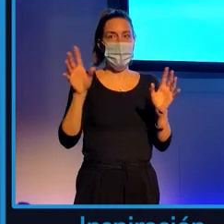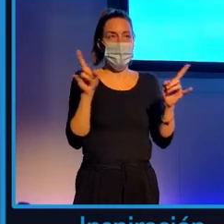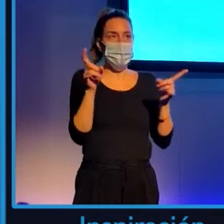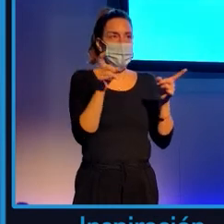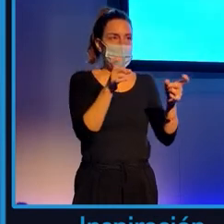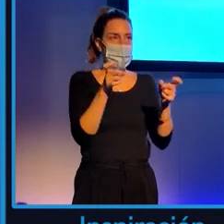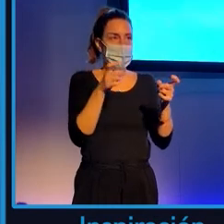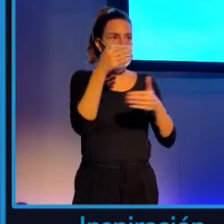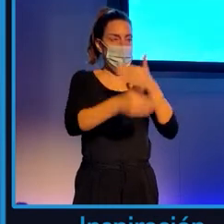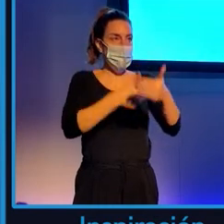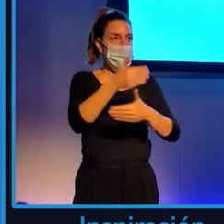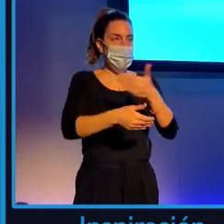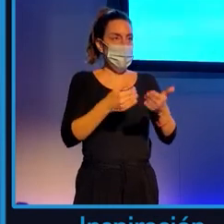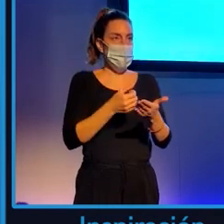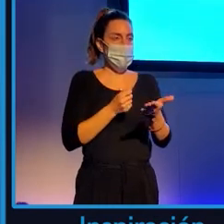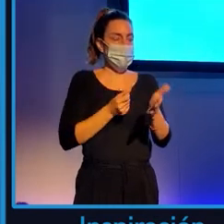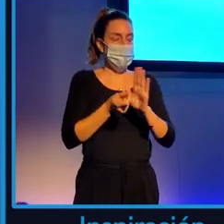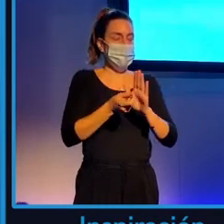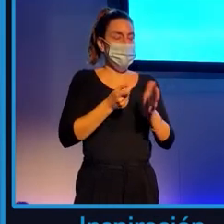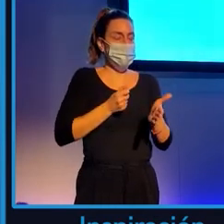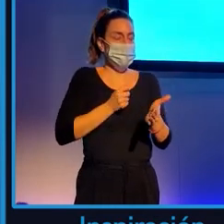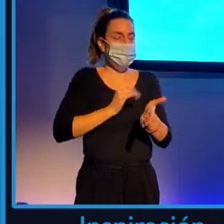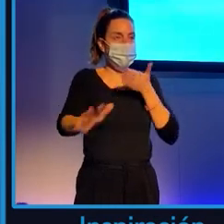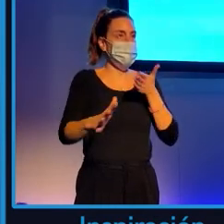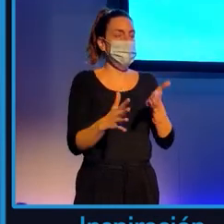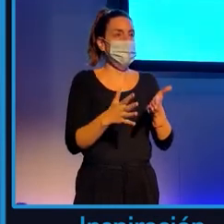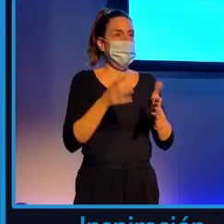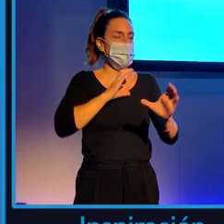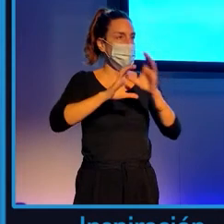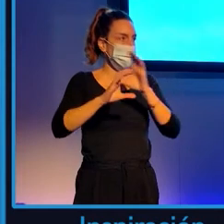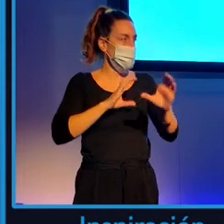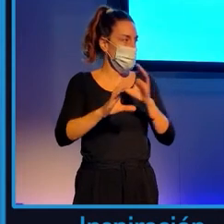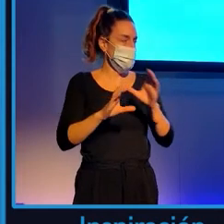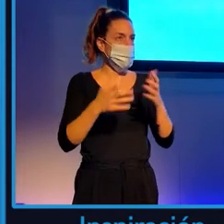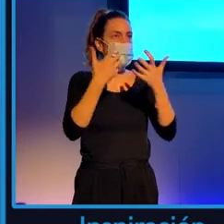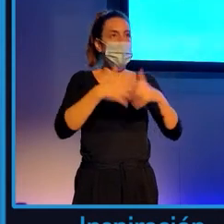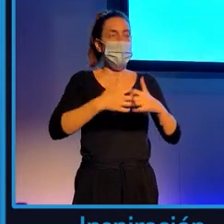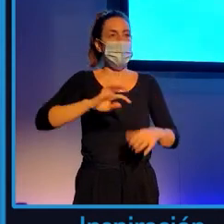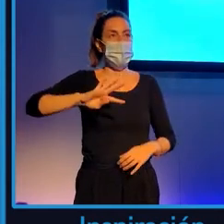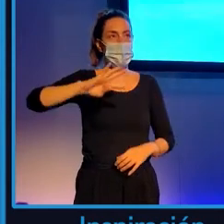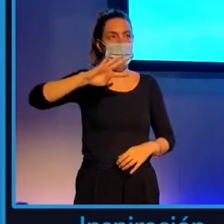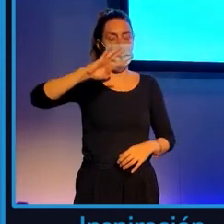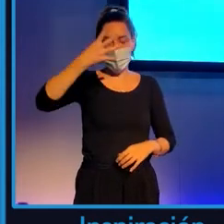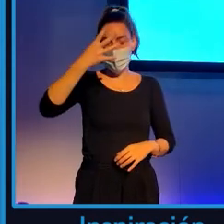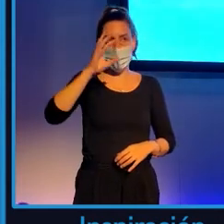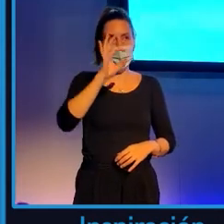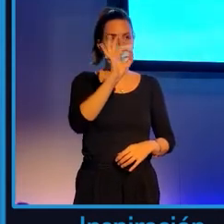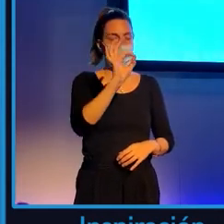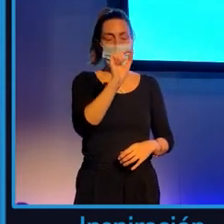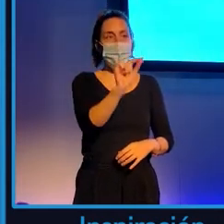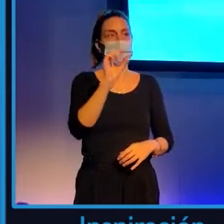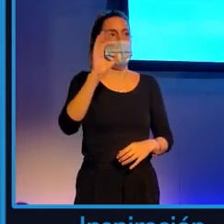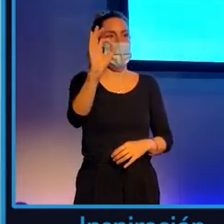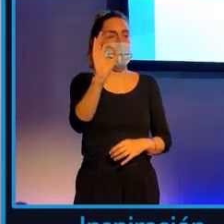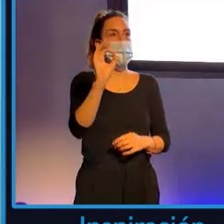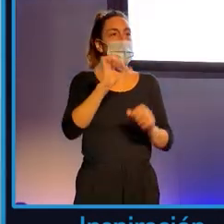novedosas tecnologías de telecomunicación bienvenidos a la industria 4.0 nuestra forma de vivir